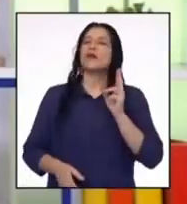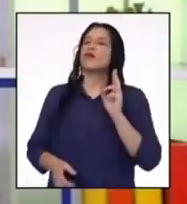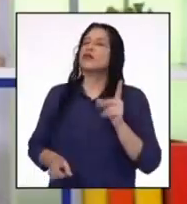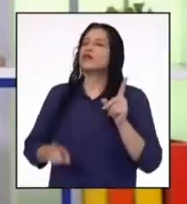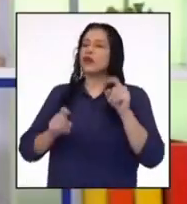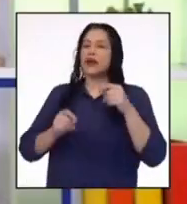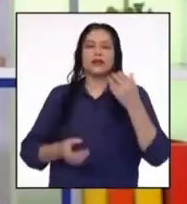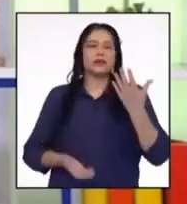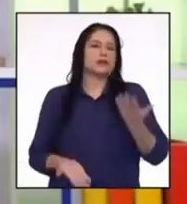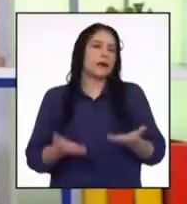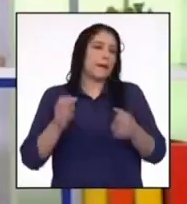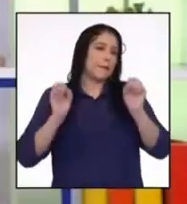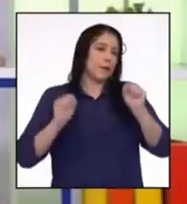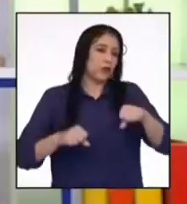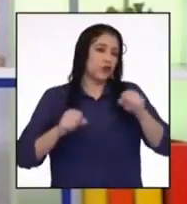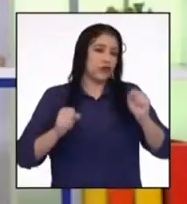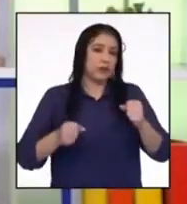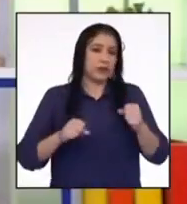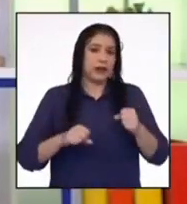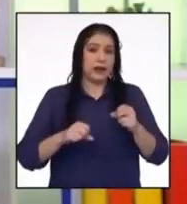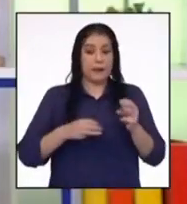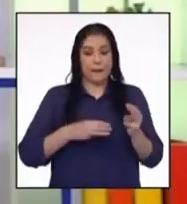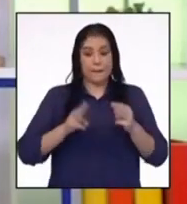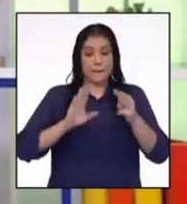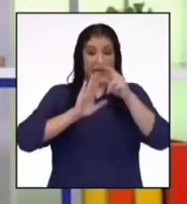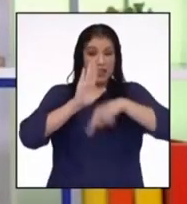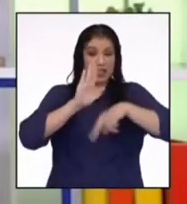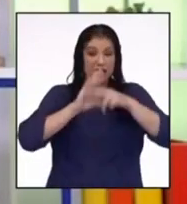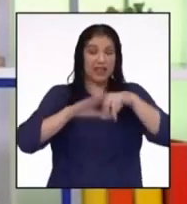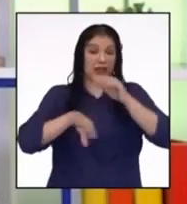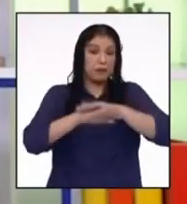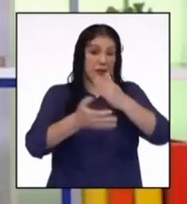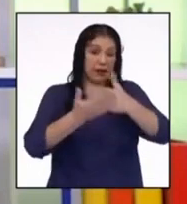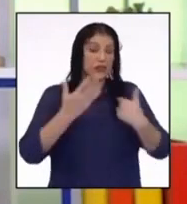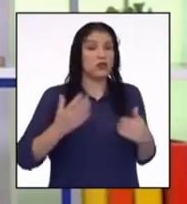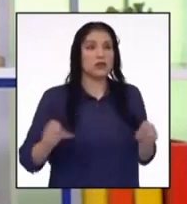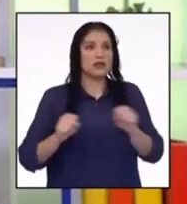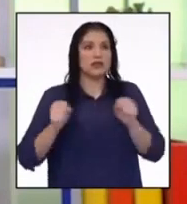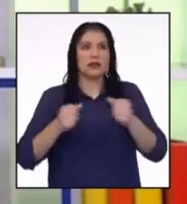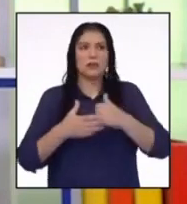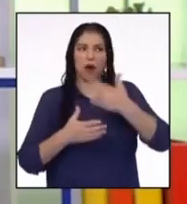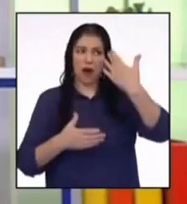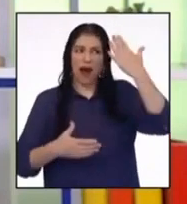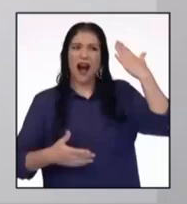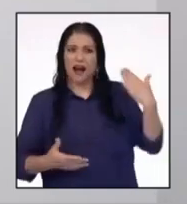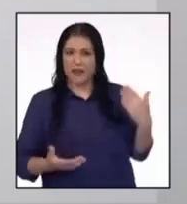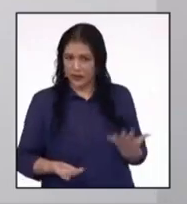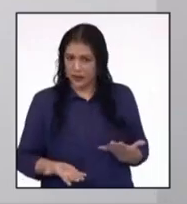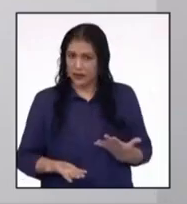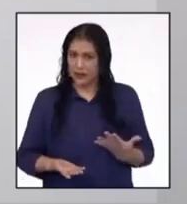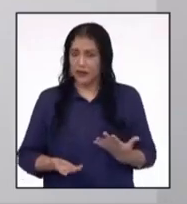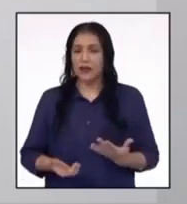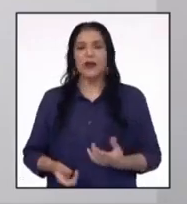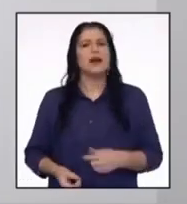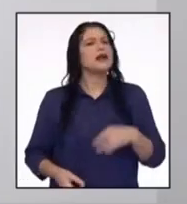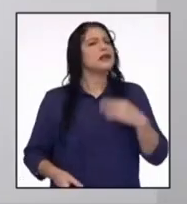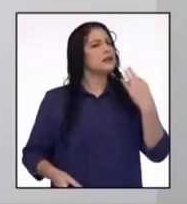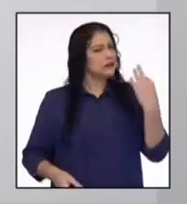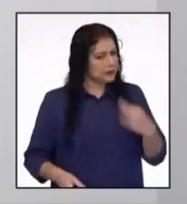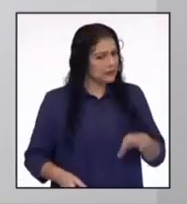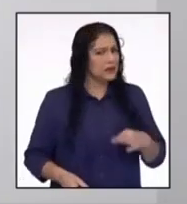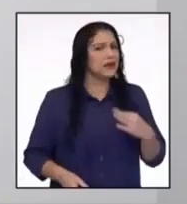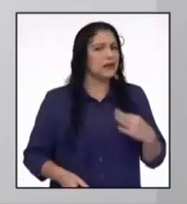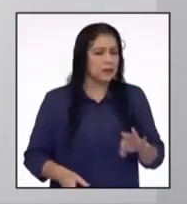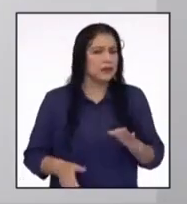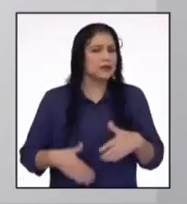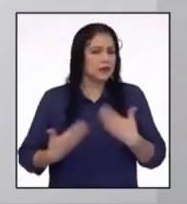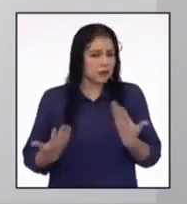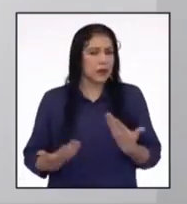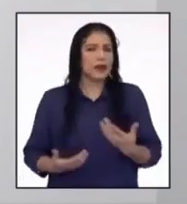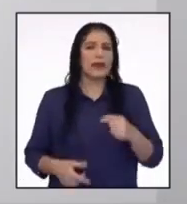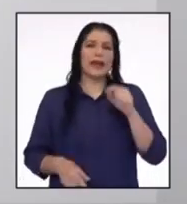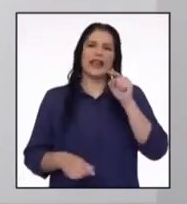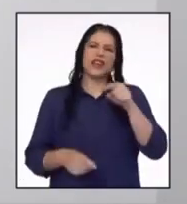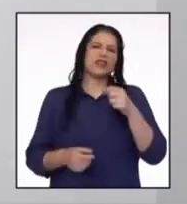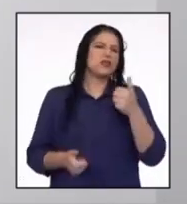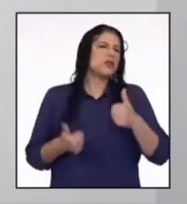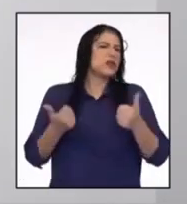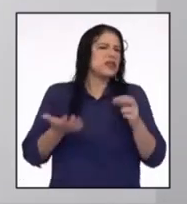Profesora, ¿es posible tomar medidas de prevención ante sismos como los que han habido en nuestro país? Siempre, Junior. Y